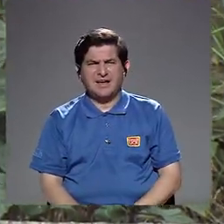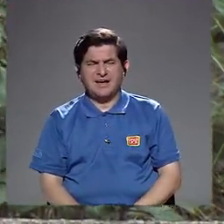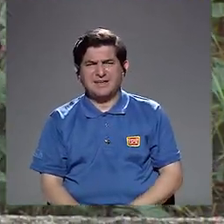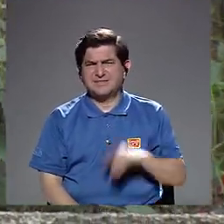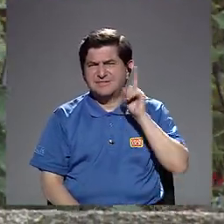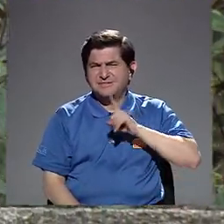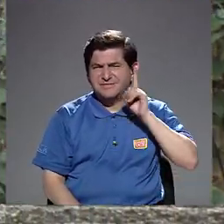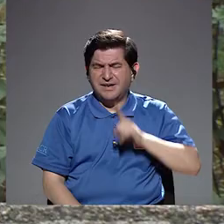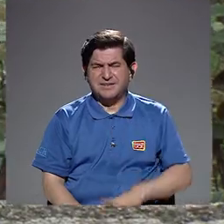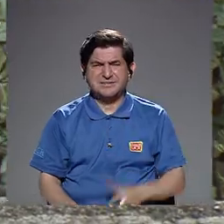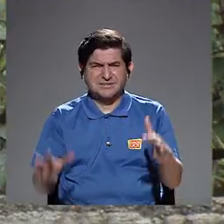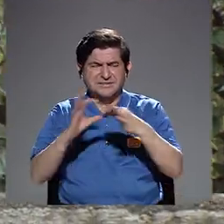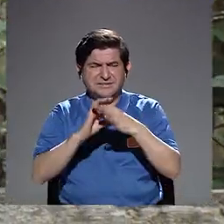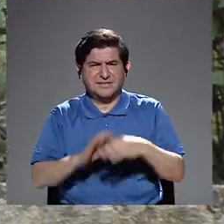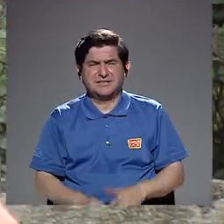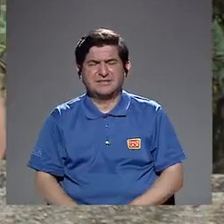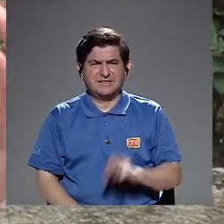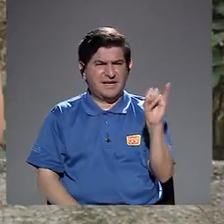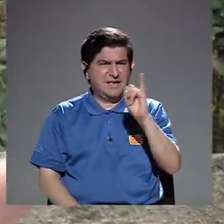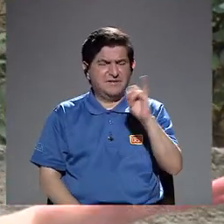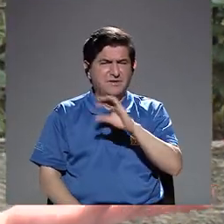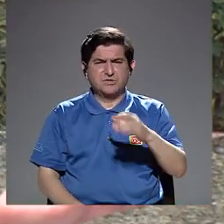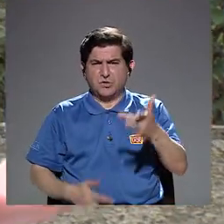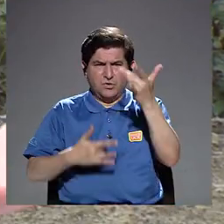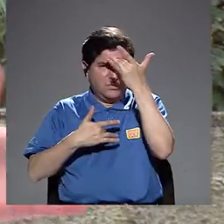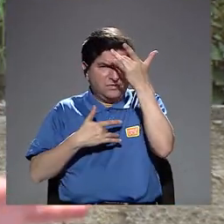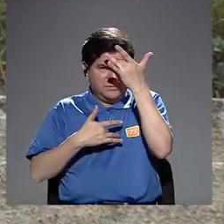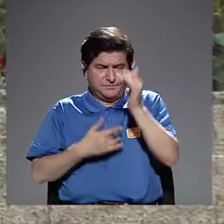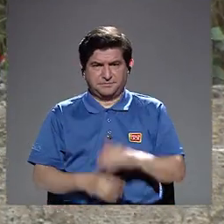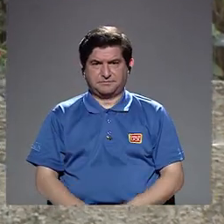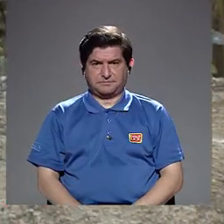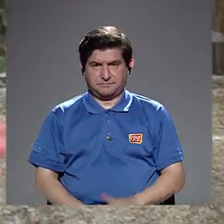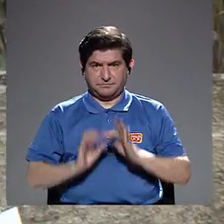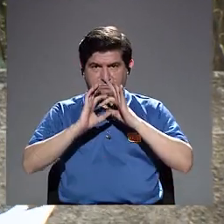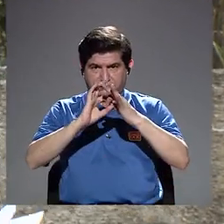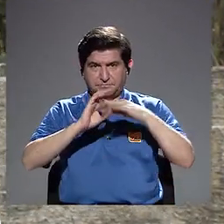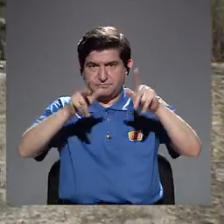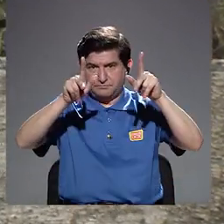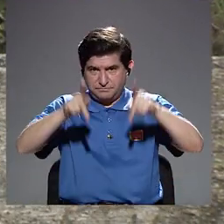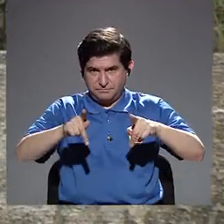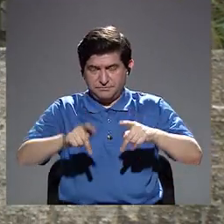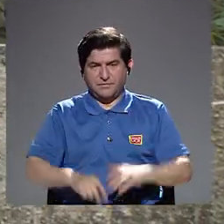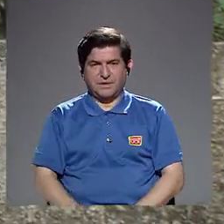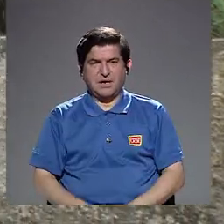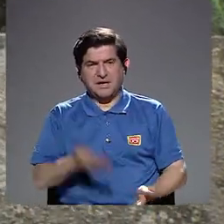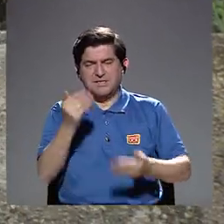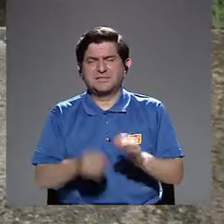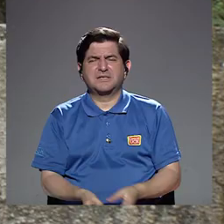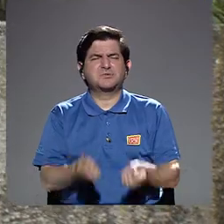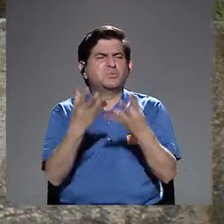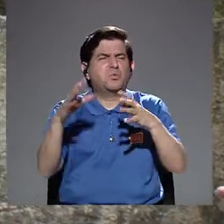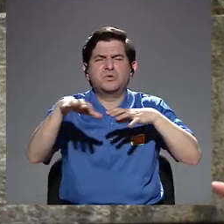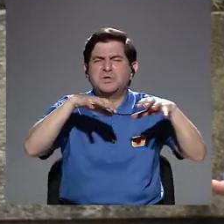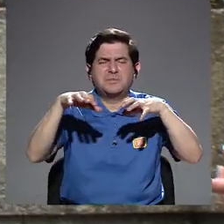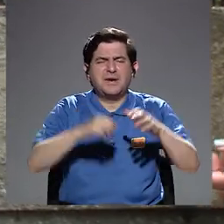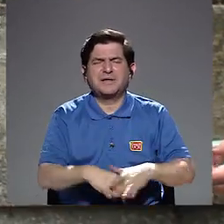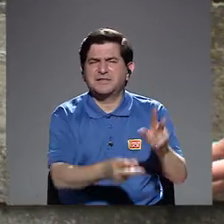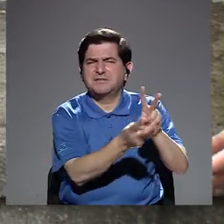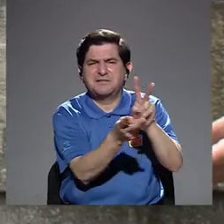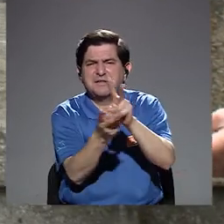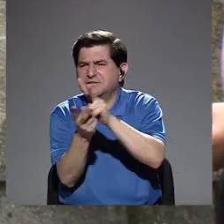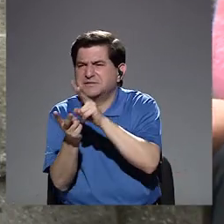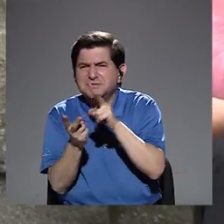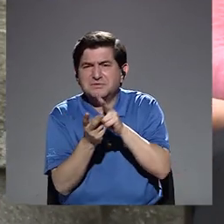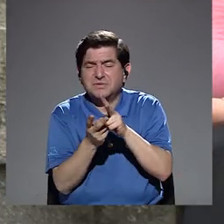respecto, ¿verdad?, a las enfermedades o a las infecciones de este tipo. ¿Tiene esto que ver con las personas con la promiscuidad sexual?